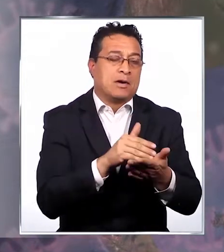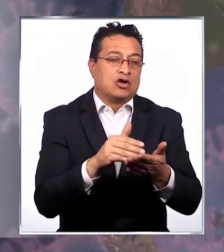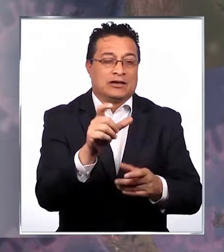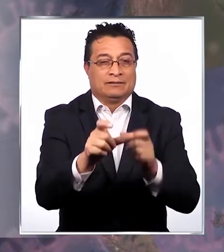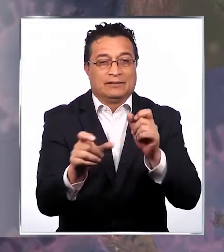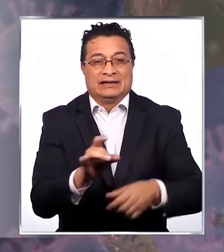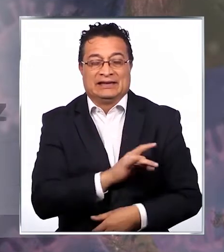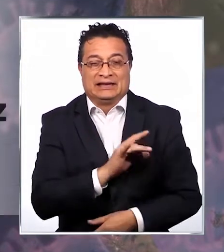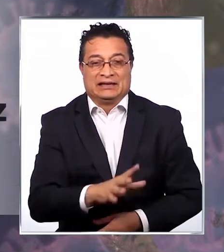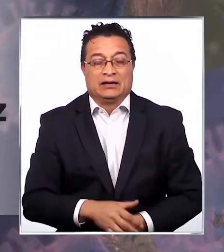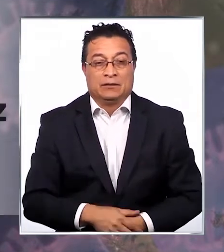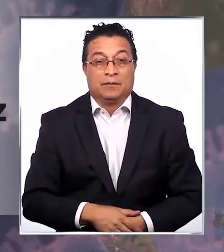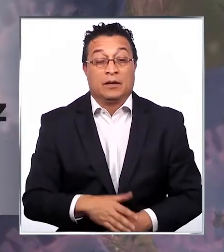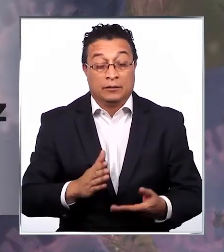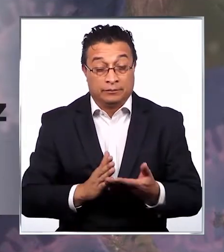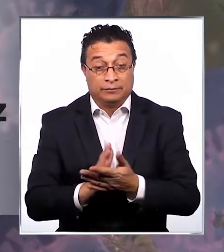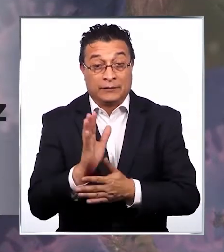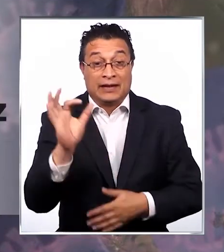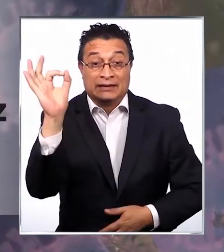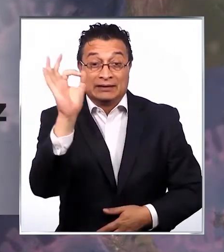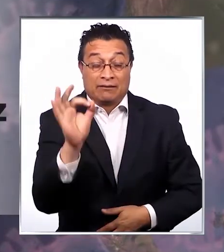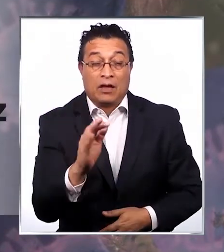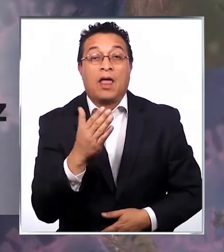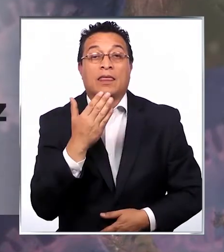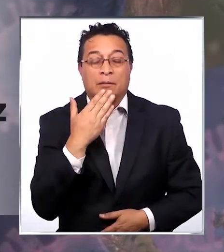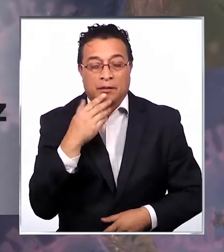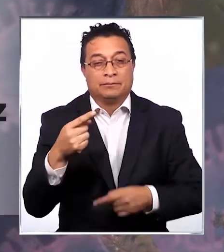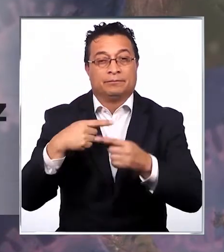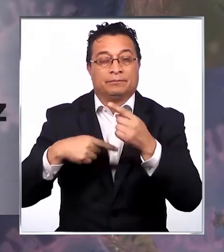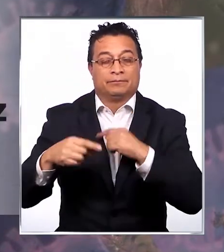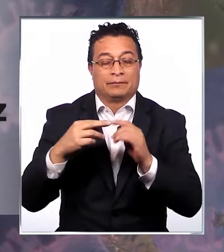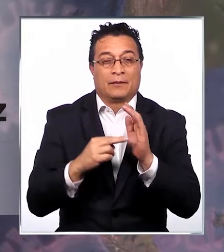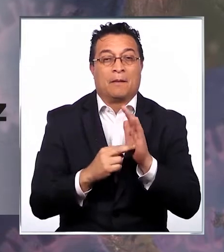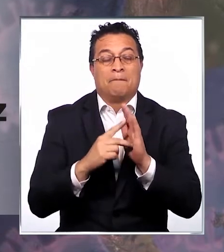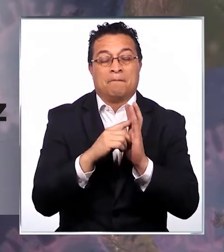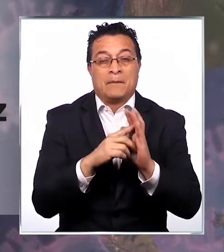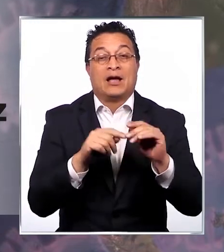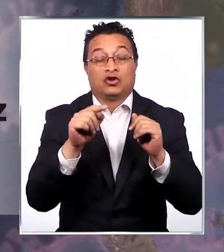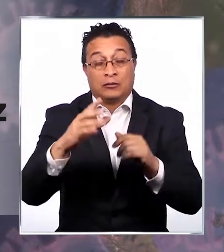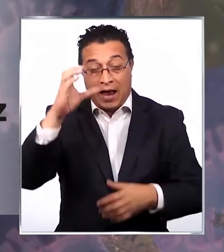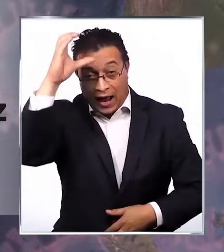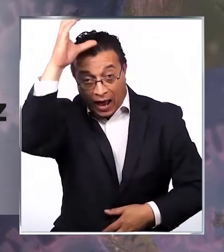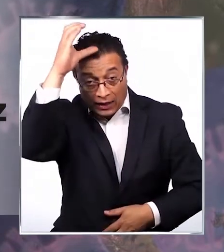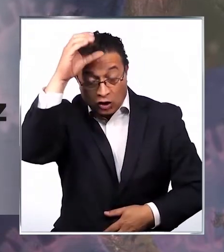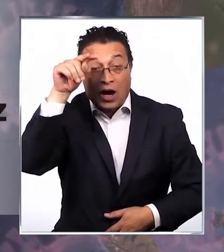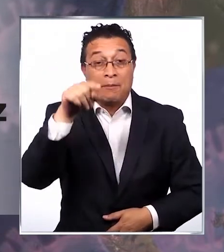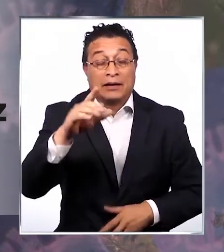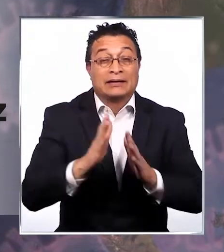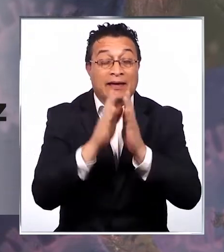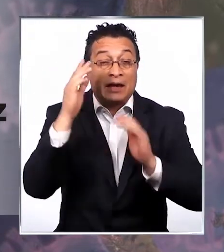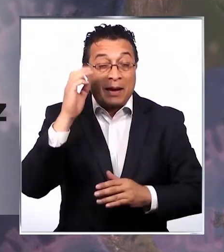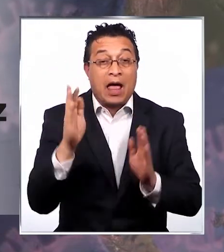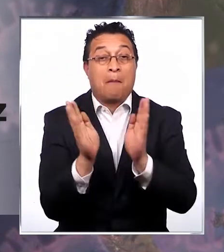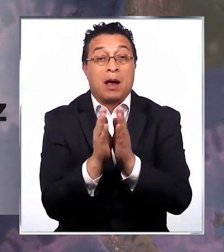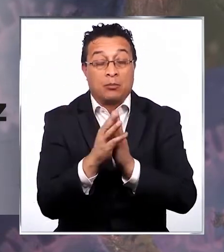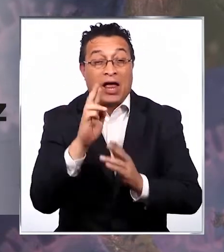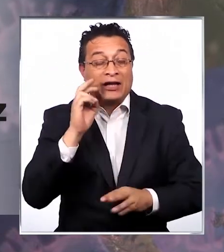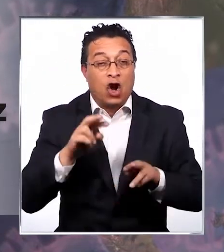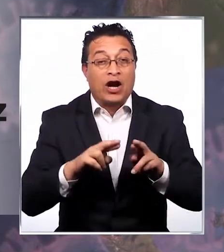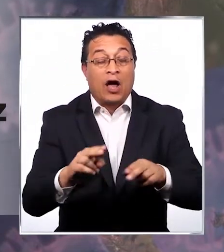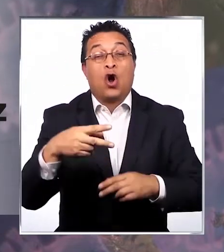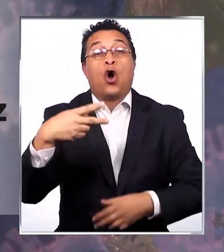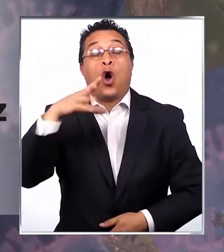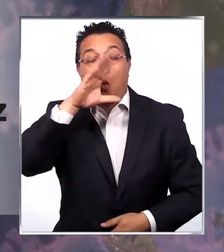de chilenos más. A partir del sábado también van a retroceder a Transición, Alto del Carmen, Santa María, Papudo, Río